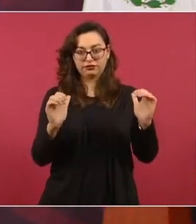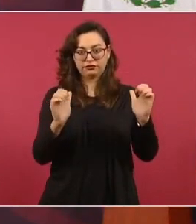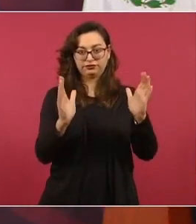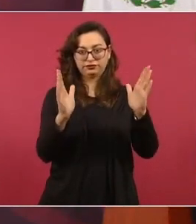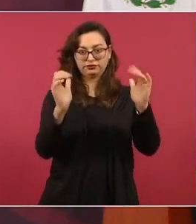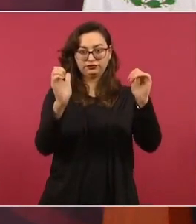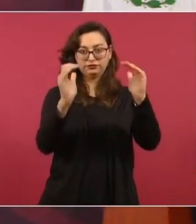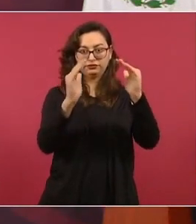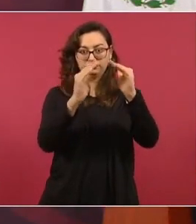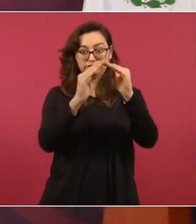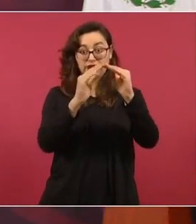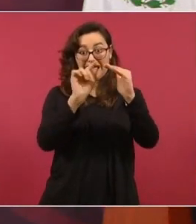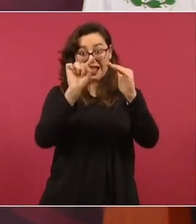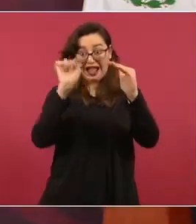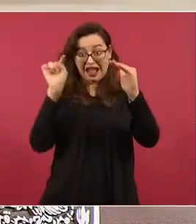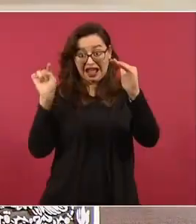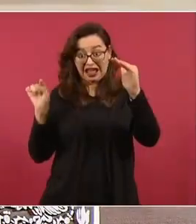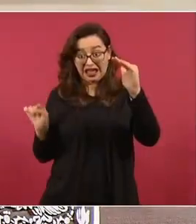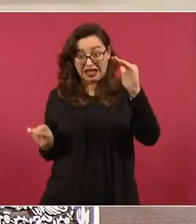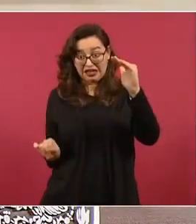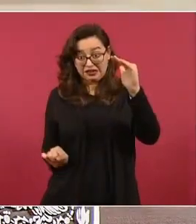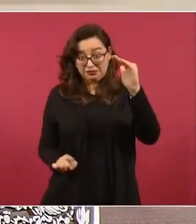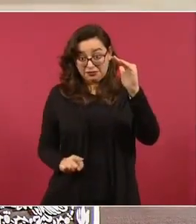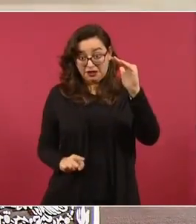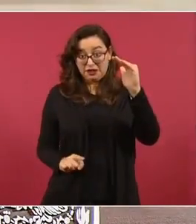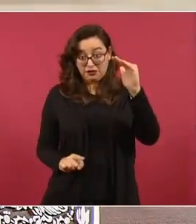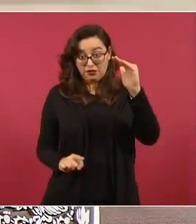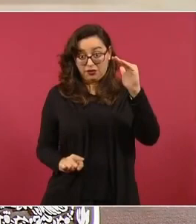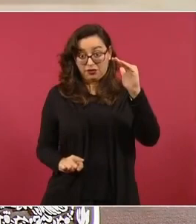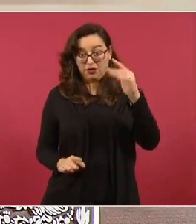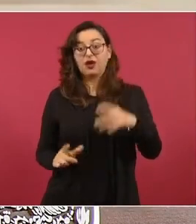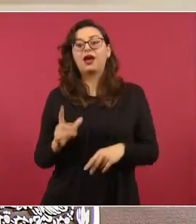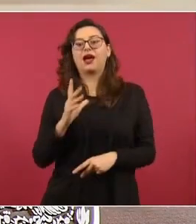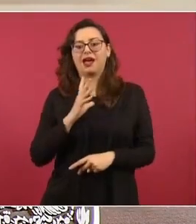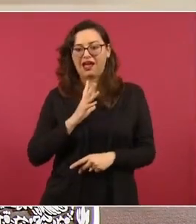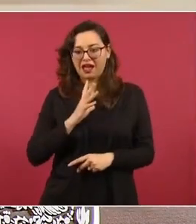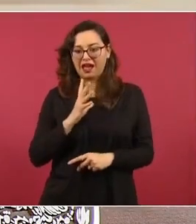del templo del sol, de la luna, hay